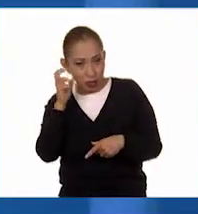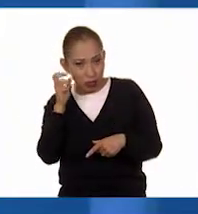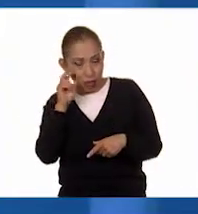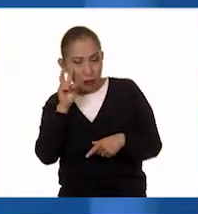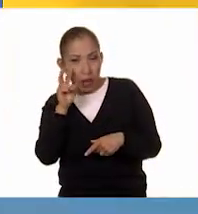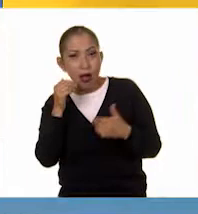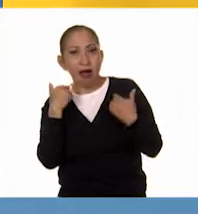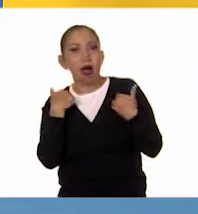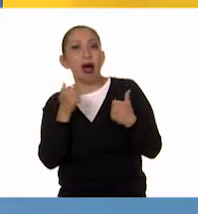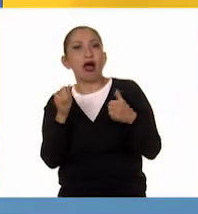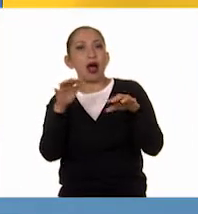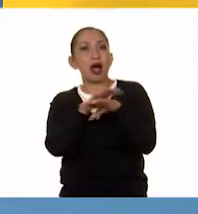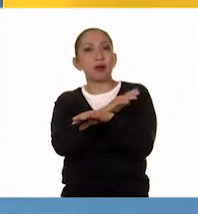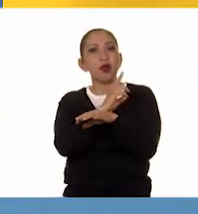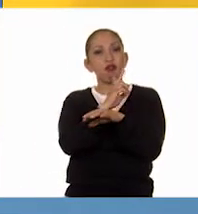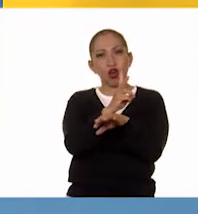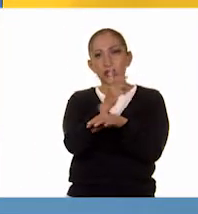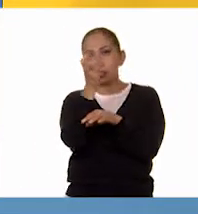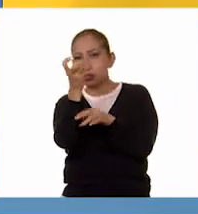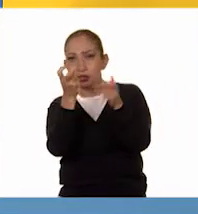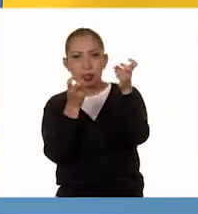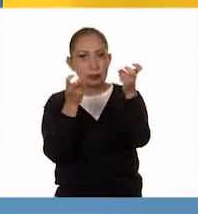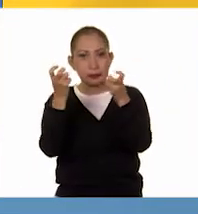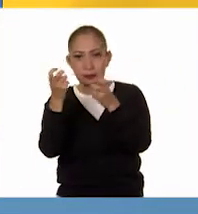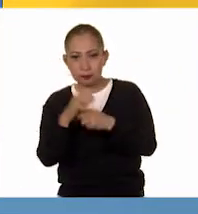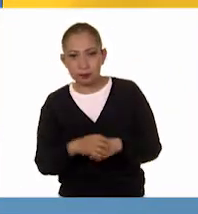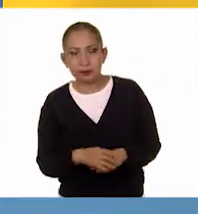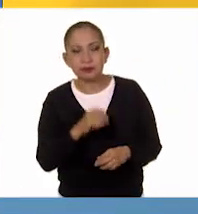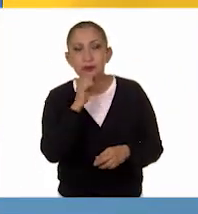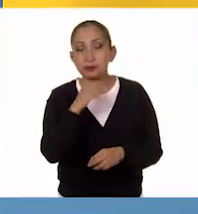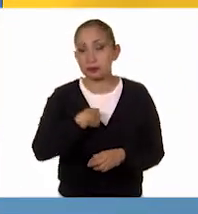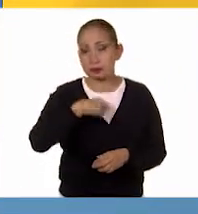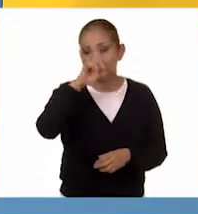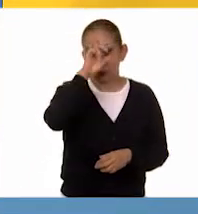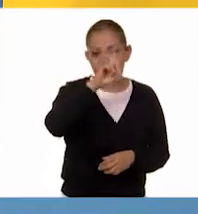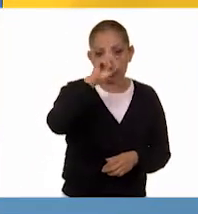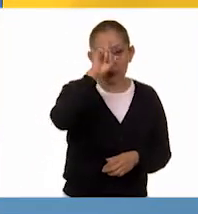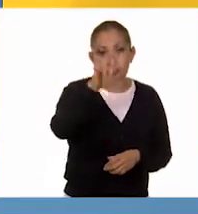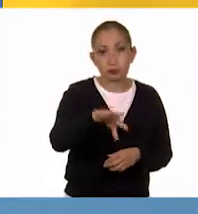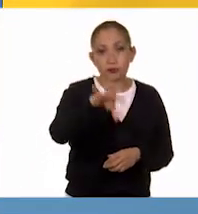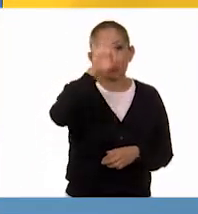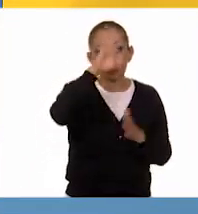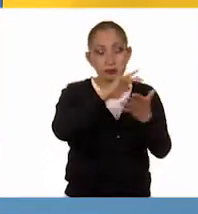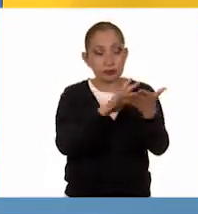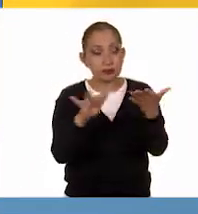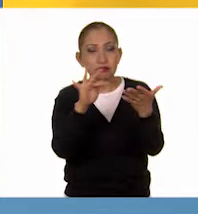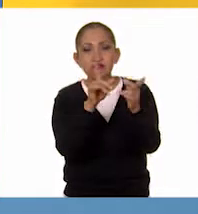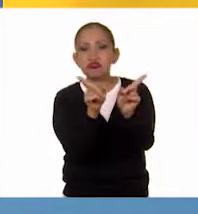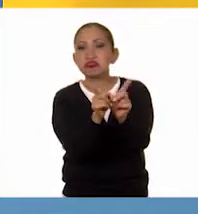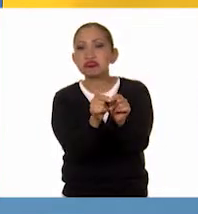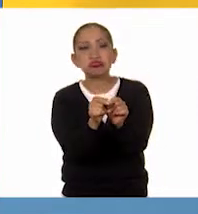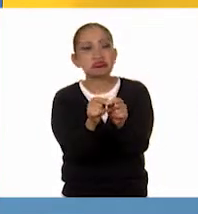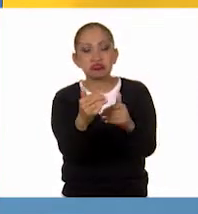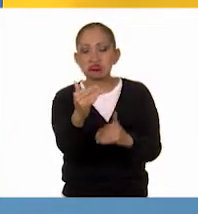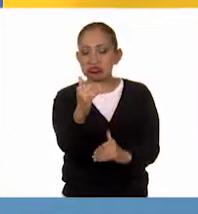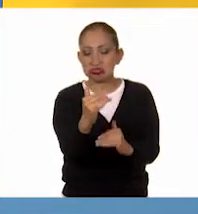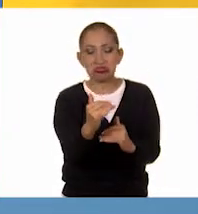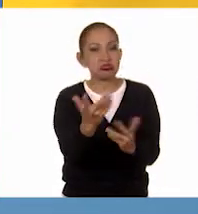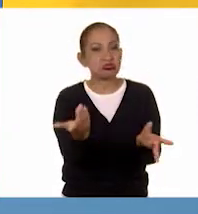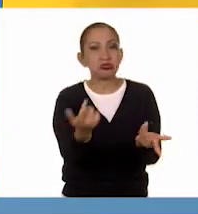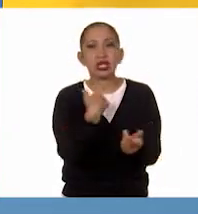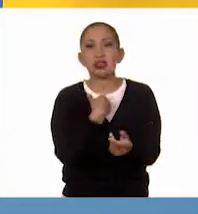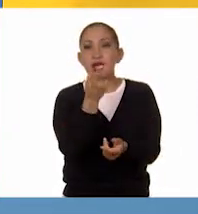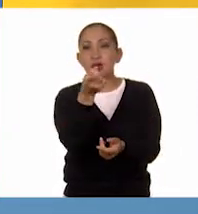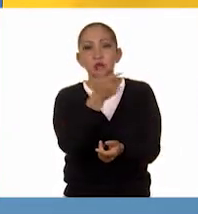pueda comprender los cambios de voces. También les sugiero que elijan textos breves, que sean preferentemente